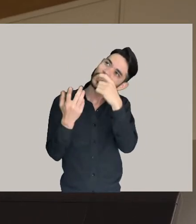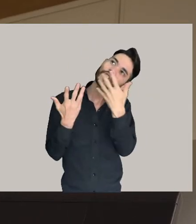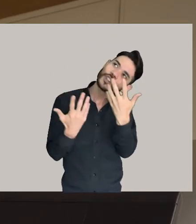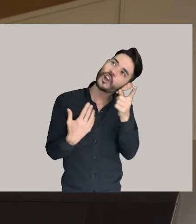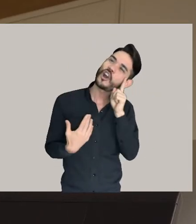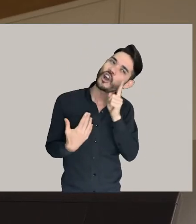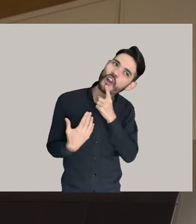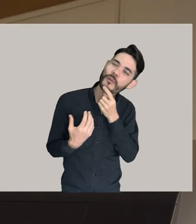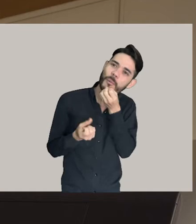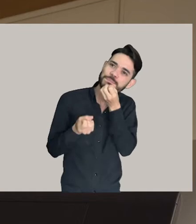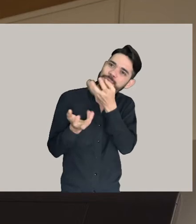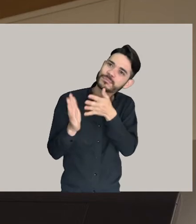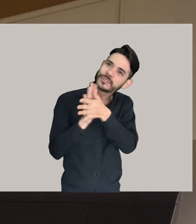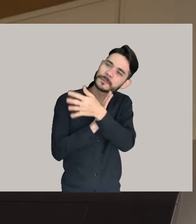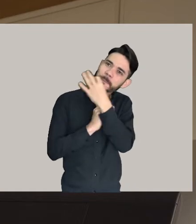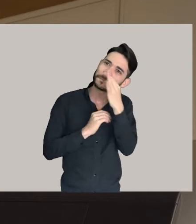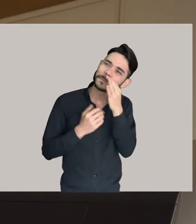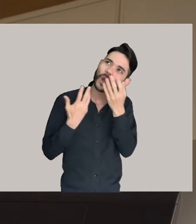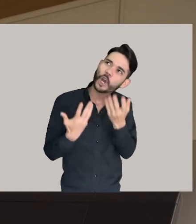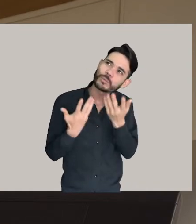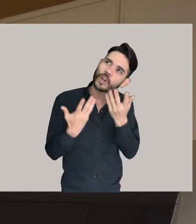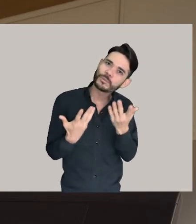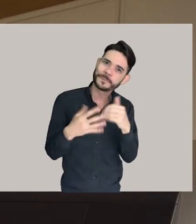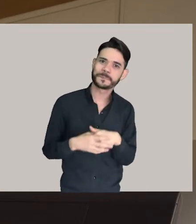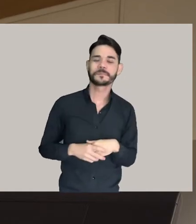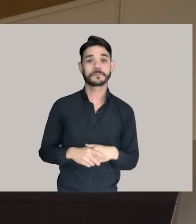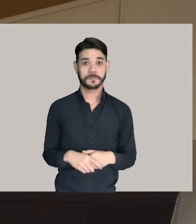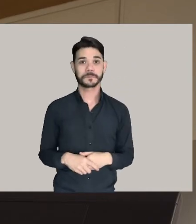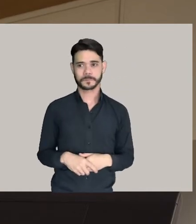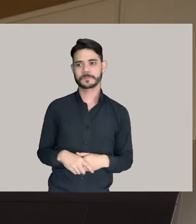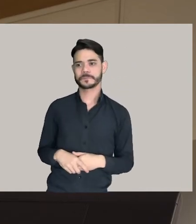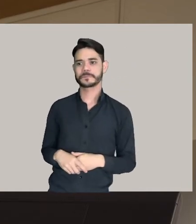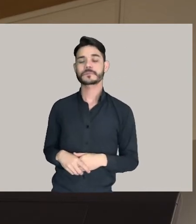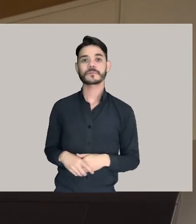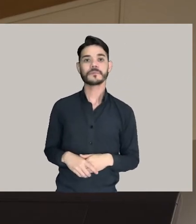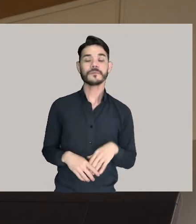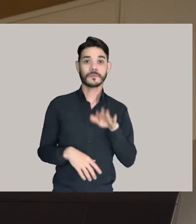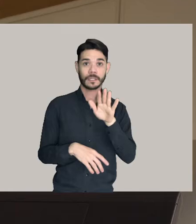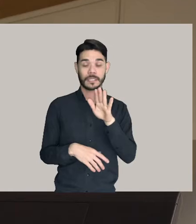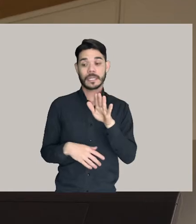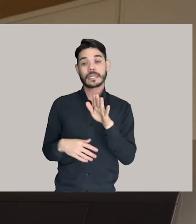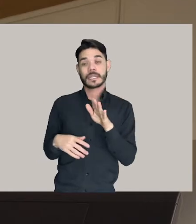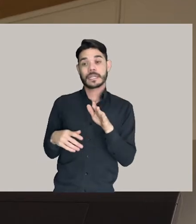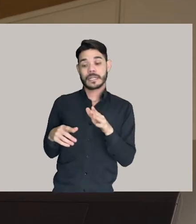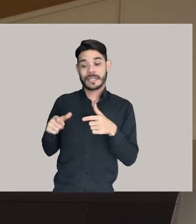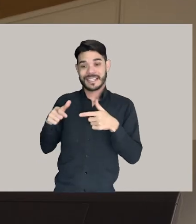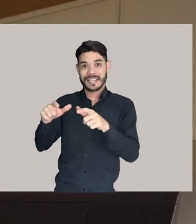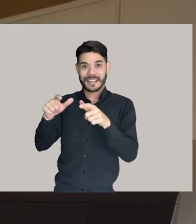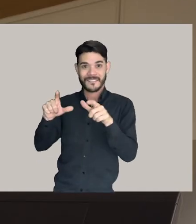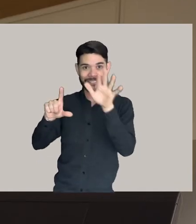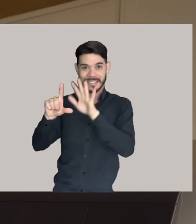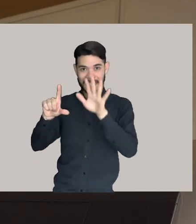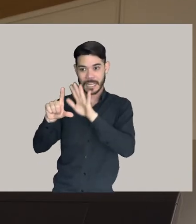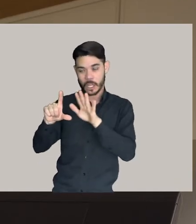personas sordas hacen para comunicarse un secreto. Entonces, digamos, en la versión para lengua de señas